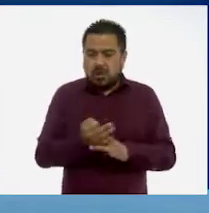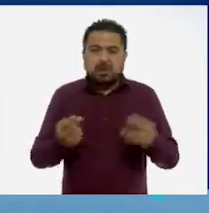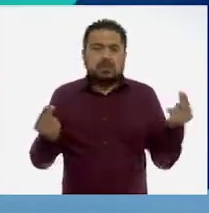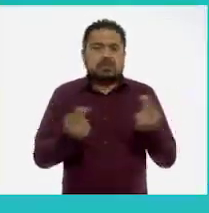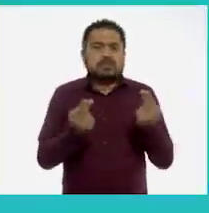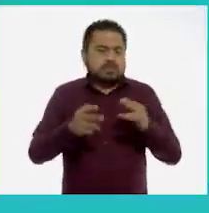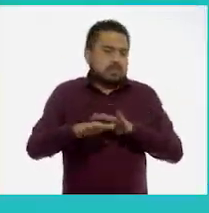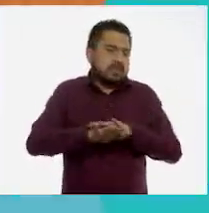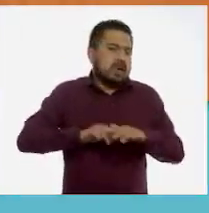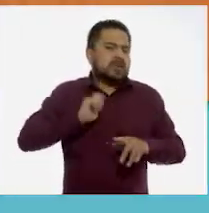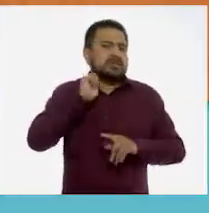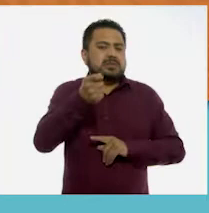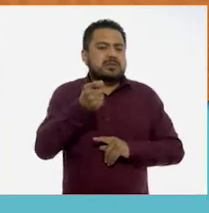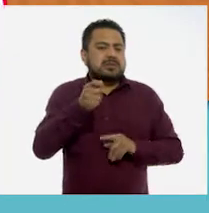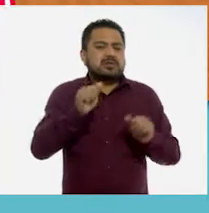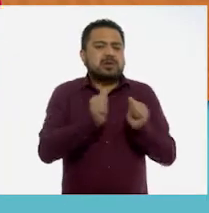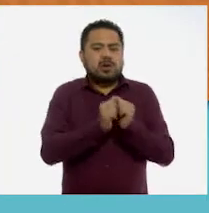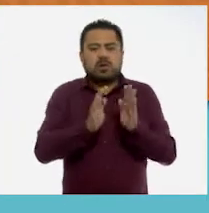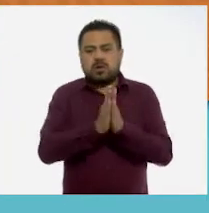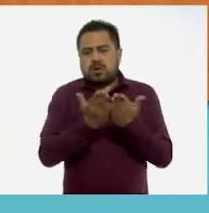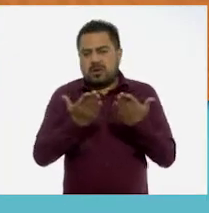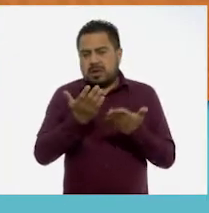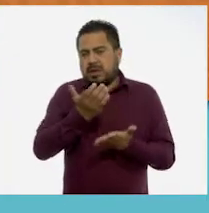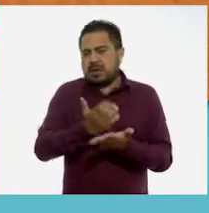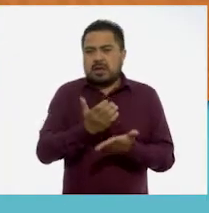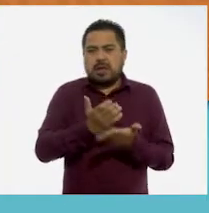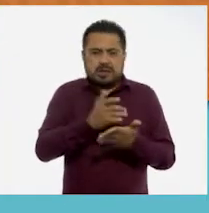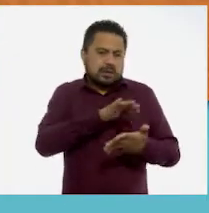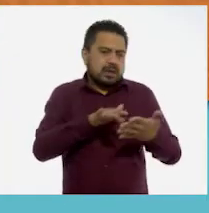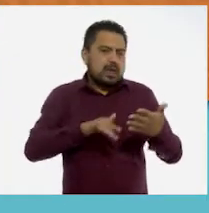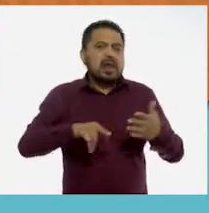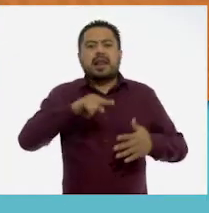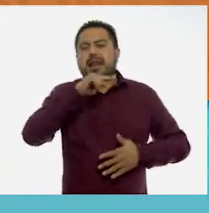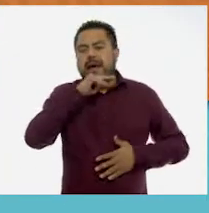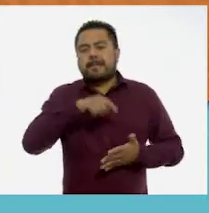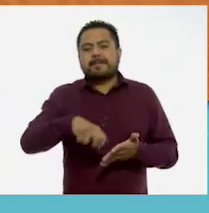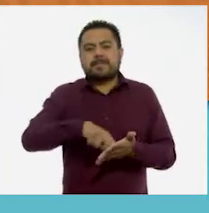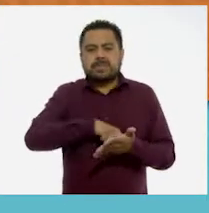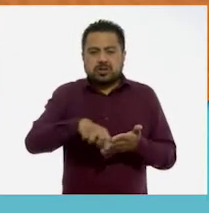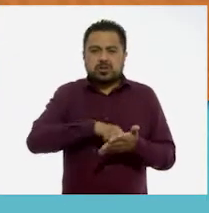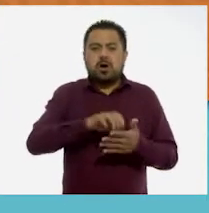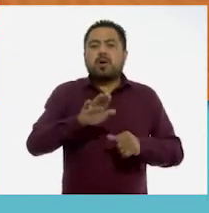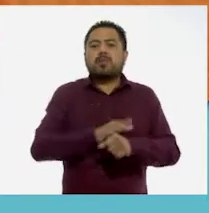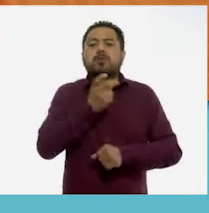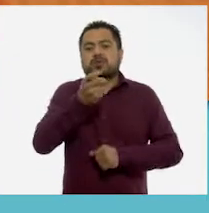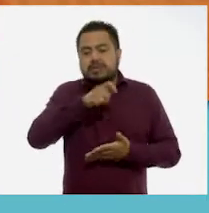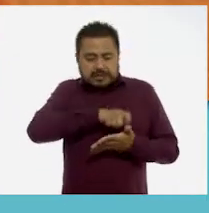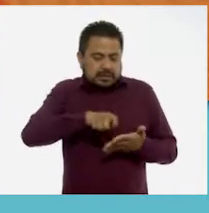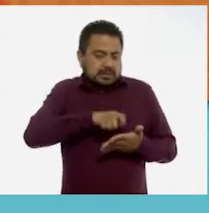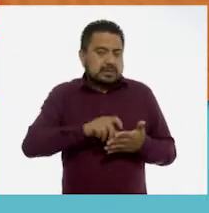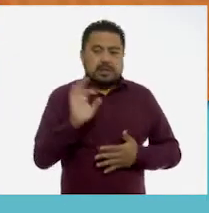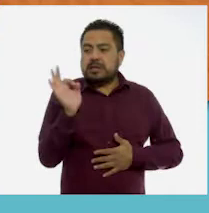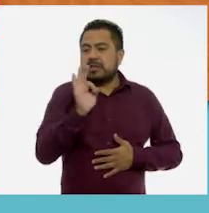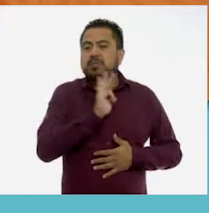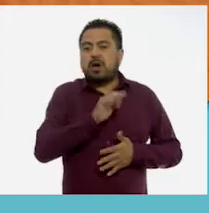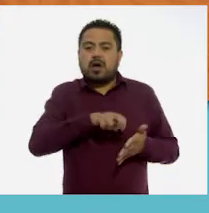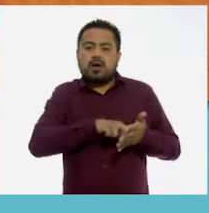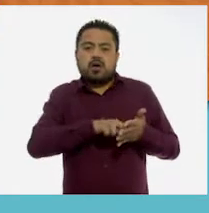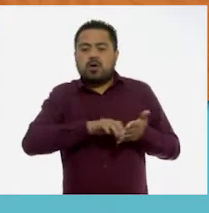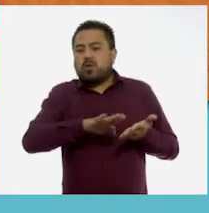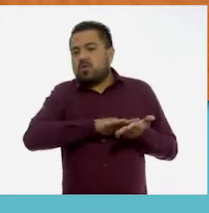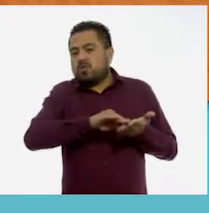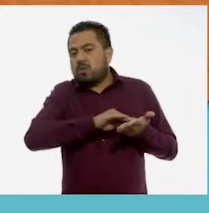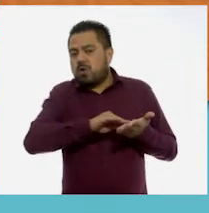pues básicamente son tu libro de texto, lápiz, goma, porque vamos a pedirte que escribas y quizá tengas que borrar, y